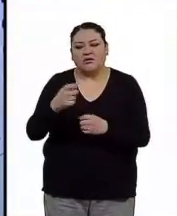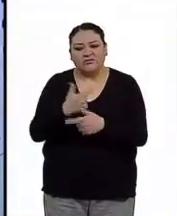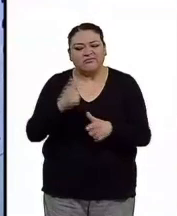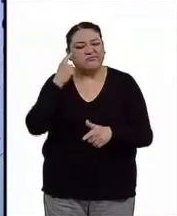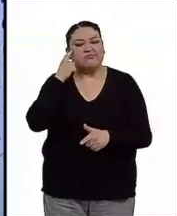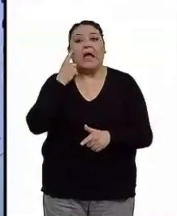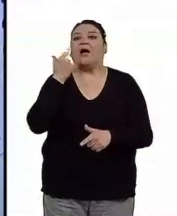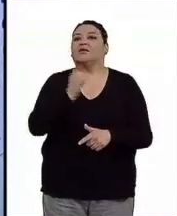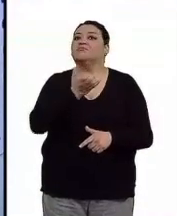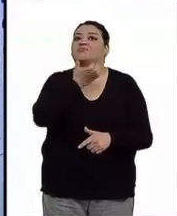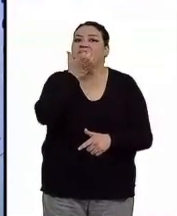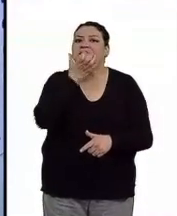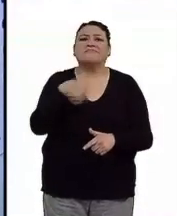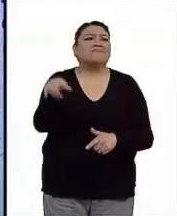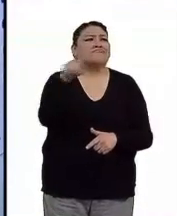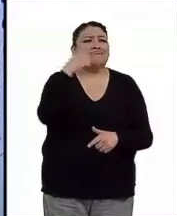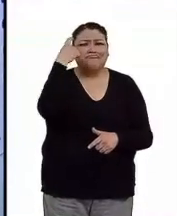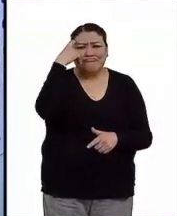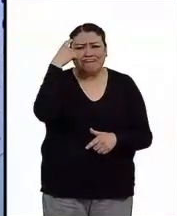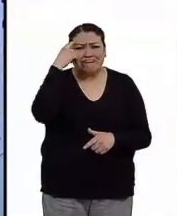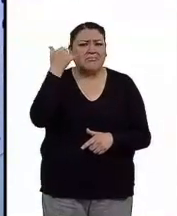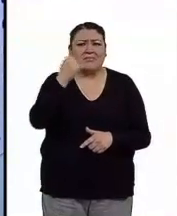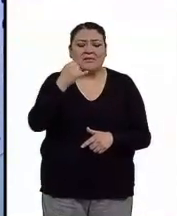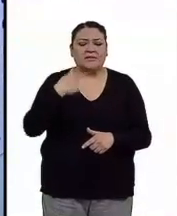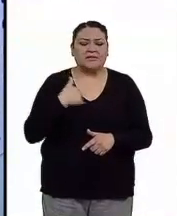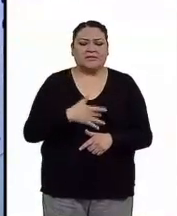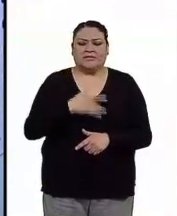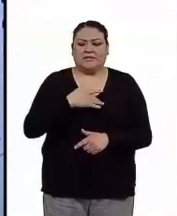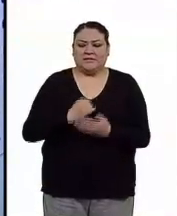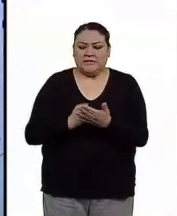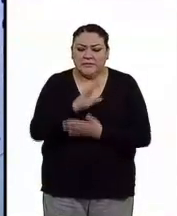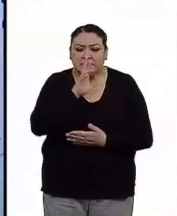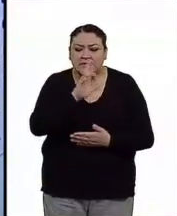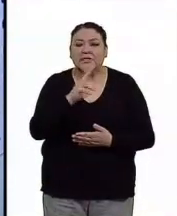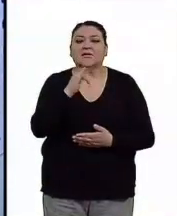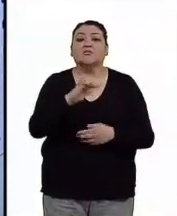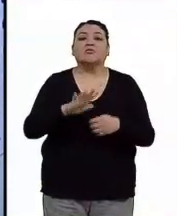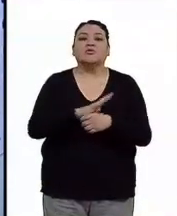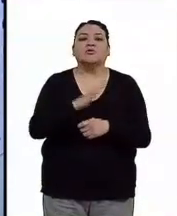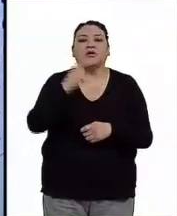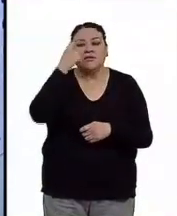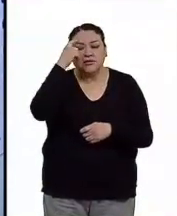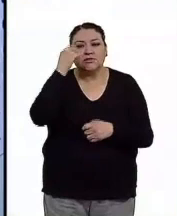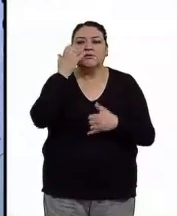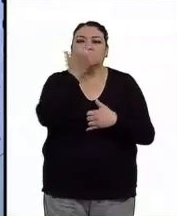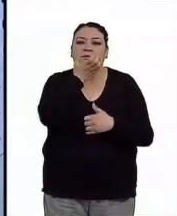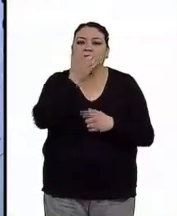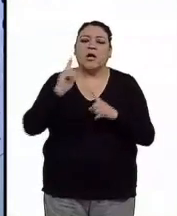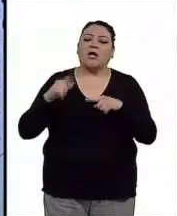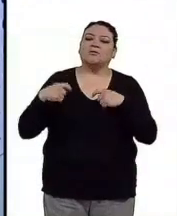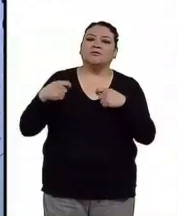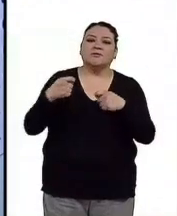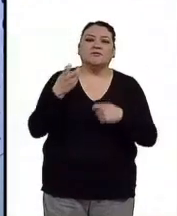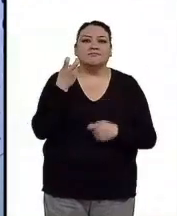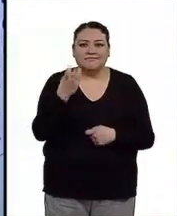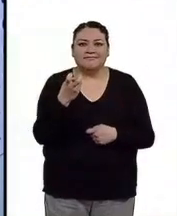las que originan que se tomen ese tipo de decisiones en las empresas. Entonces, yo creo que